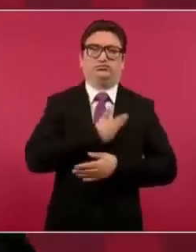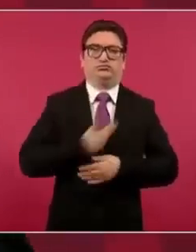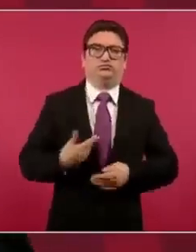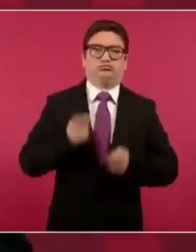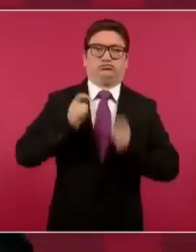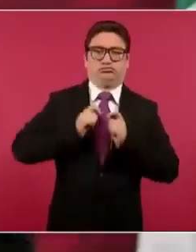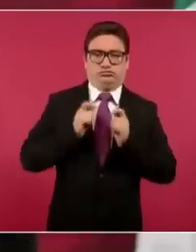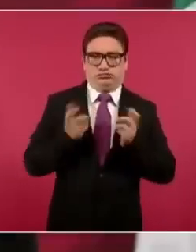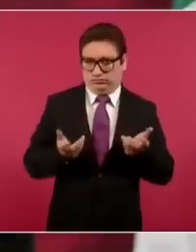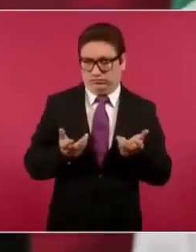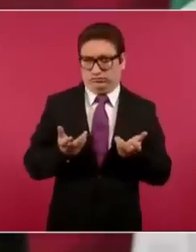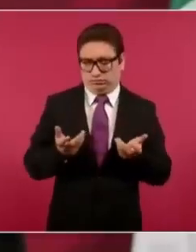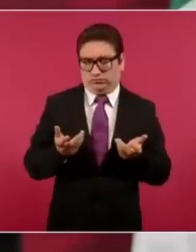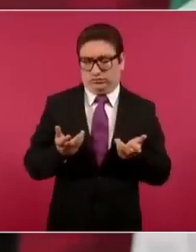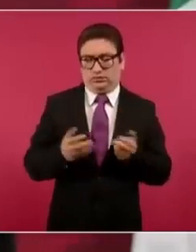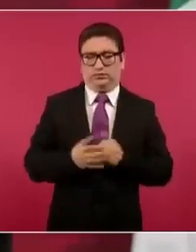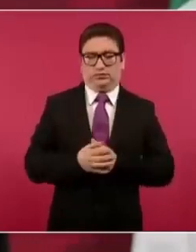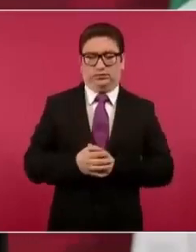entre otras cosas, pero